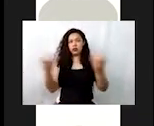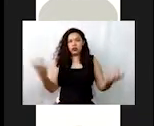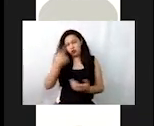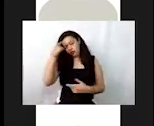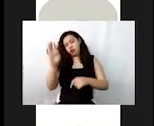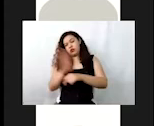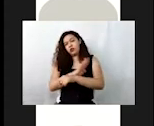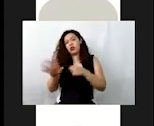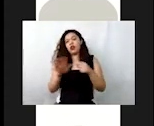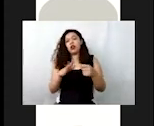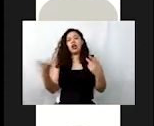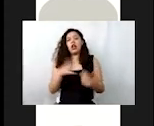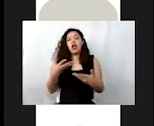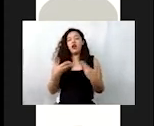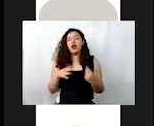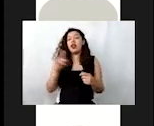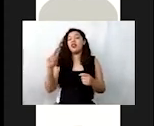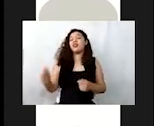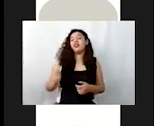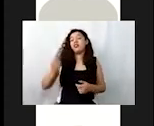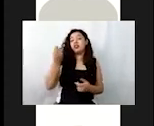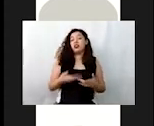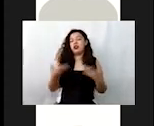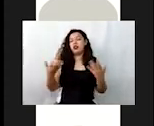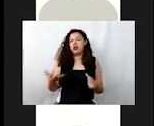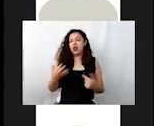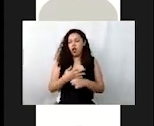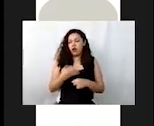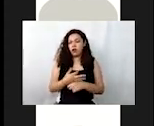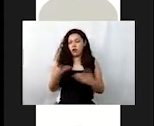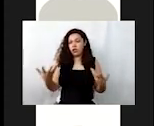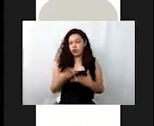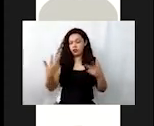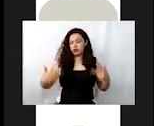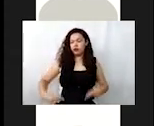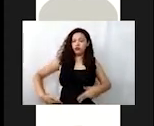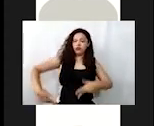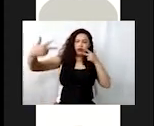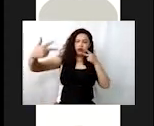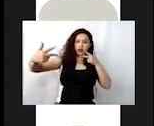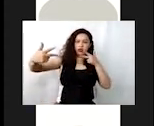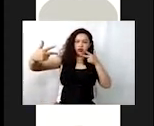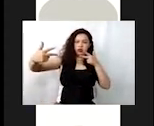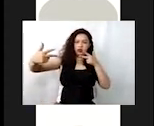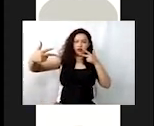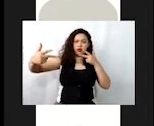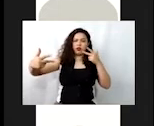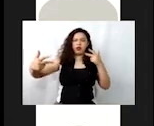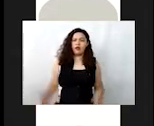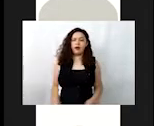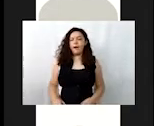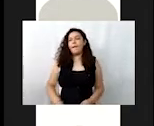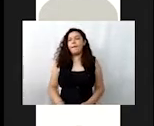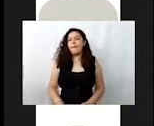este momento tenemos con la tecnología, como lo hacemos con con esta llamada o esta conferencia, pues